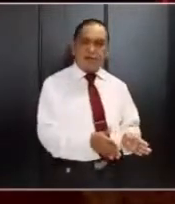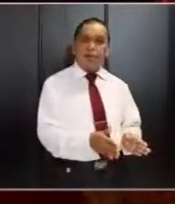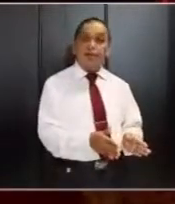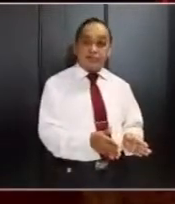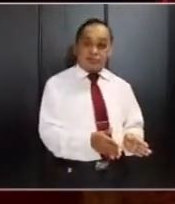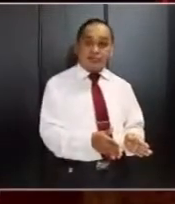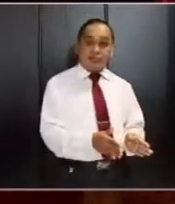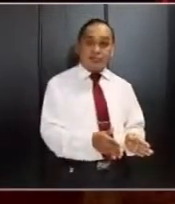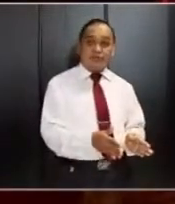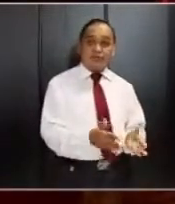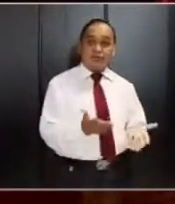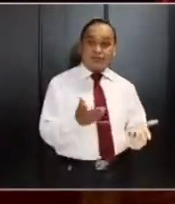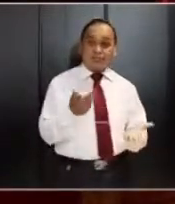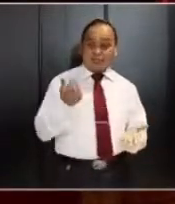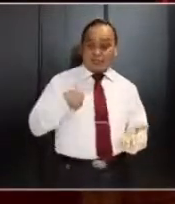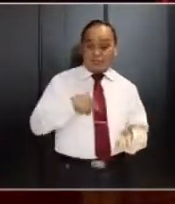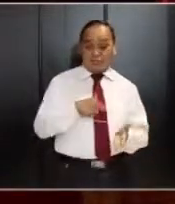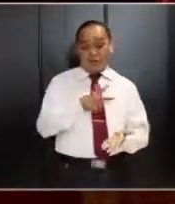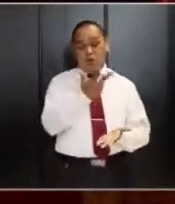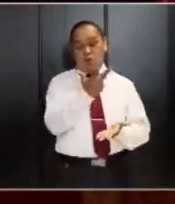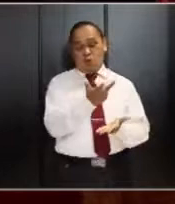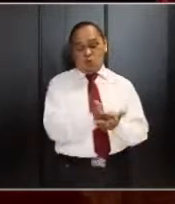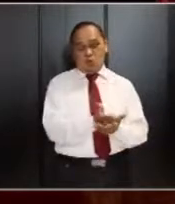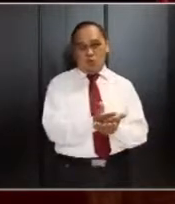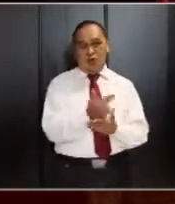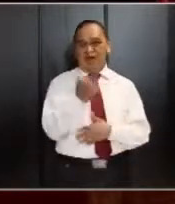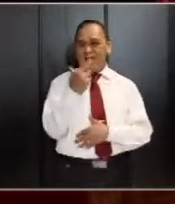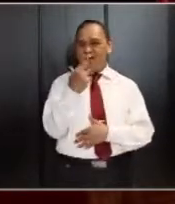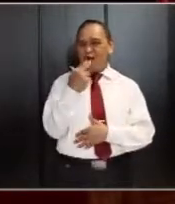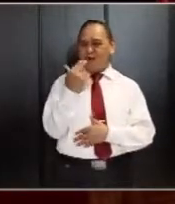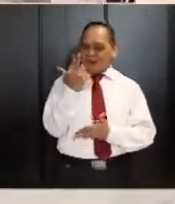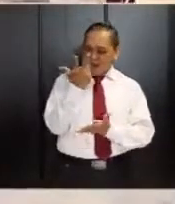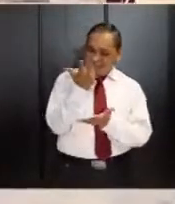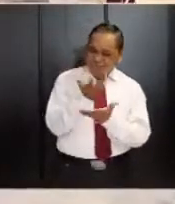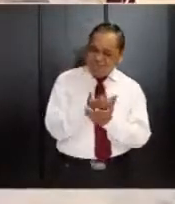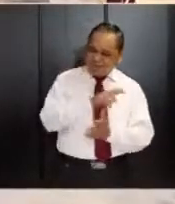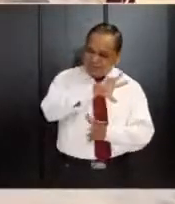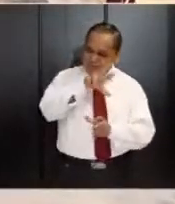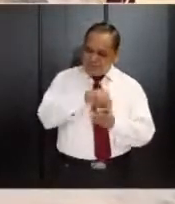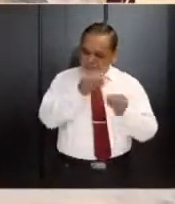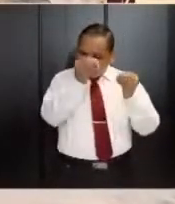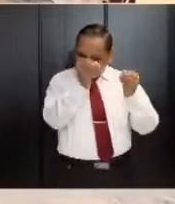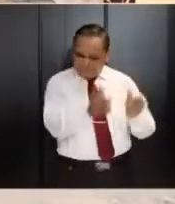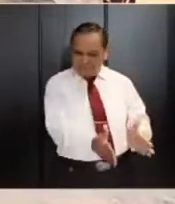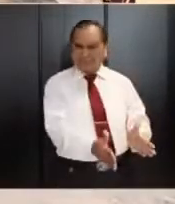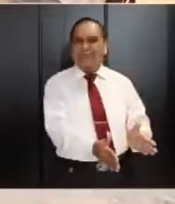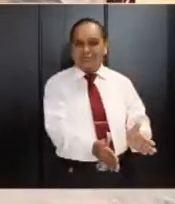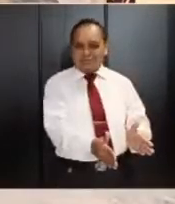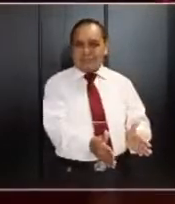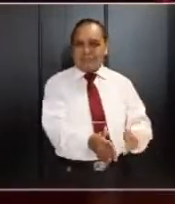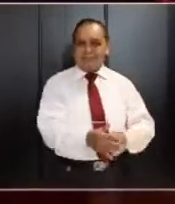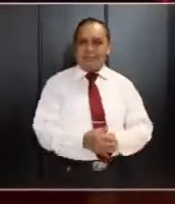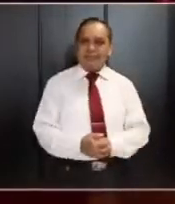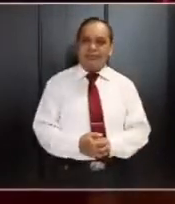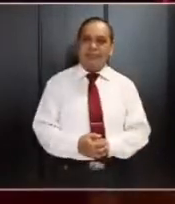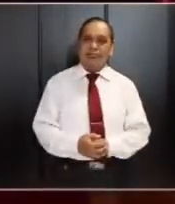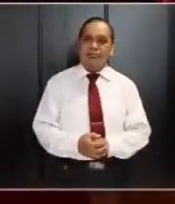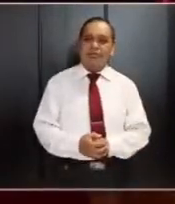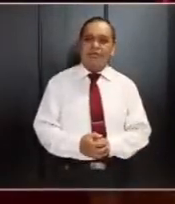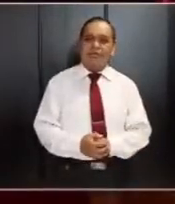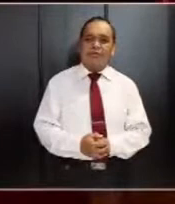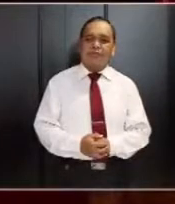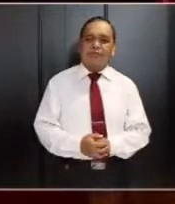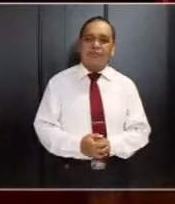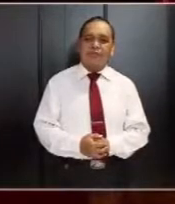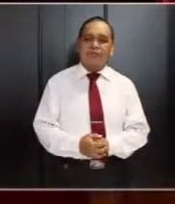muchos. No sé si voy a caber yo en la tumba, pero los arrojos sí. Muchas gracias, mi vida. Gracias. Muy bien. Bueno, pues